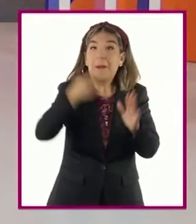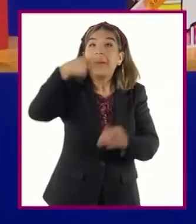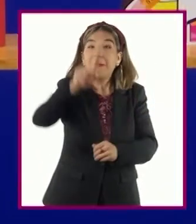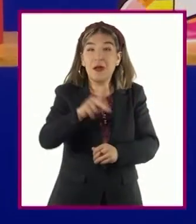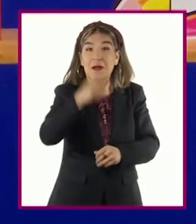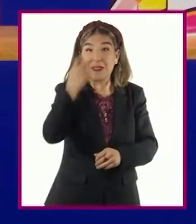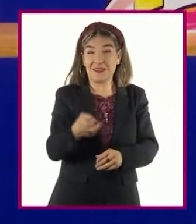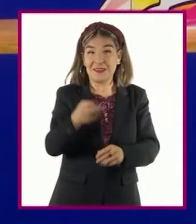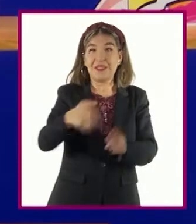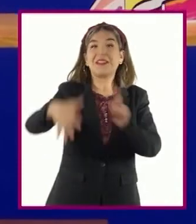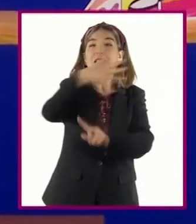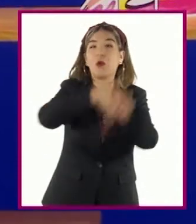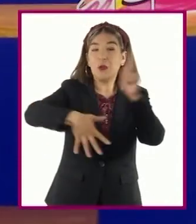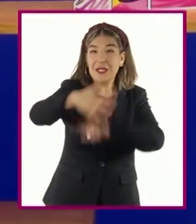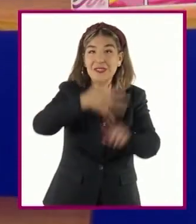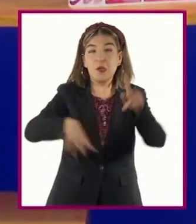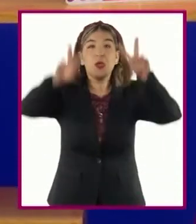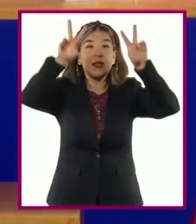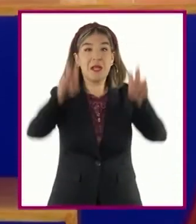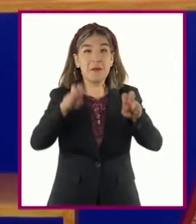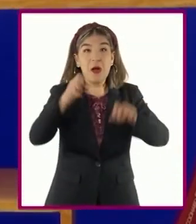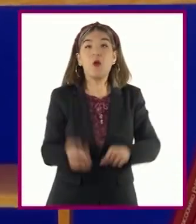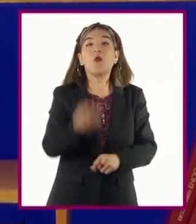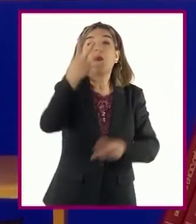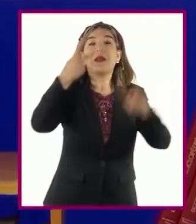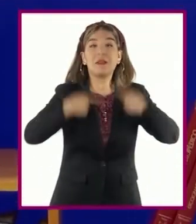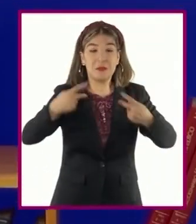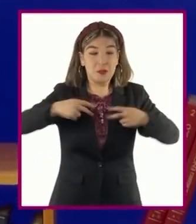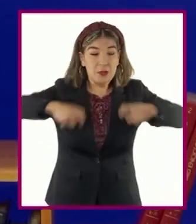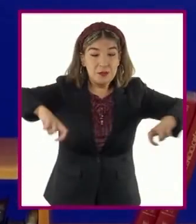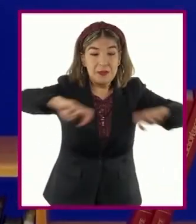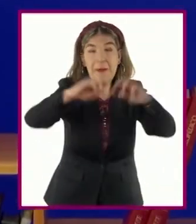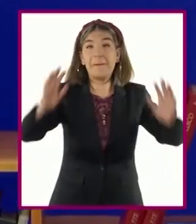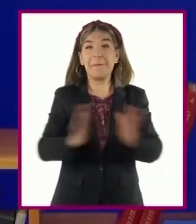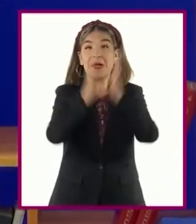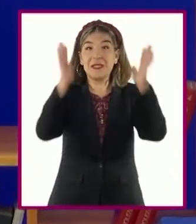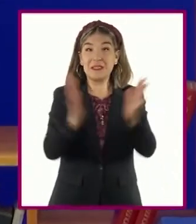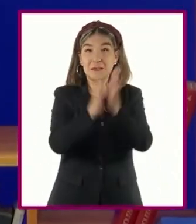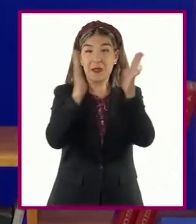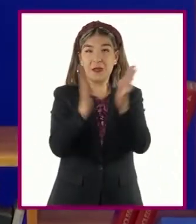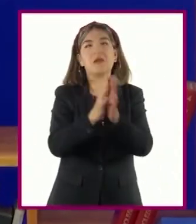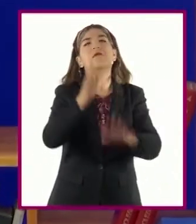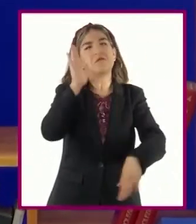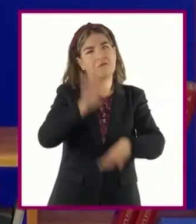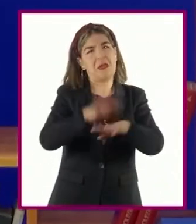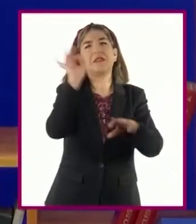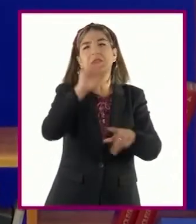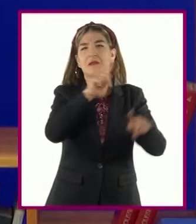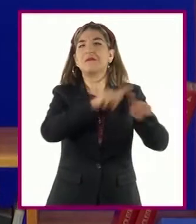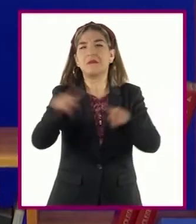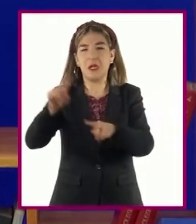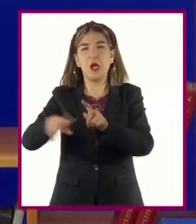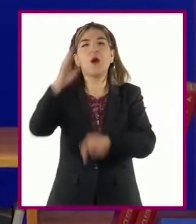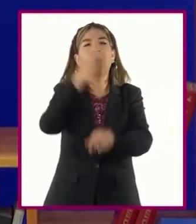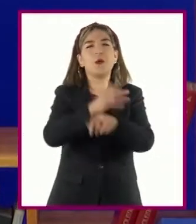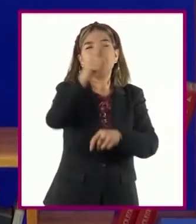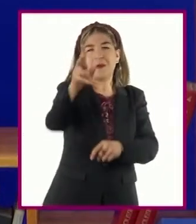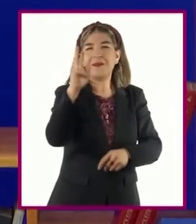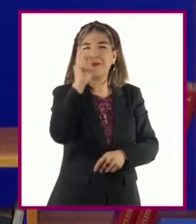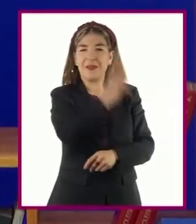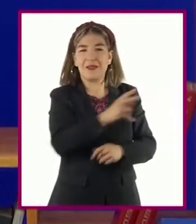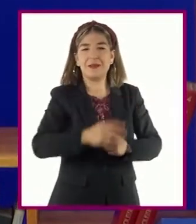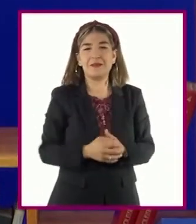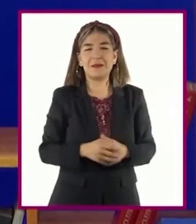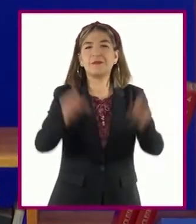contexto, el tema, el número de participantes, entre otras cosas, puede haber más. Los invito a que veamos